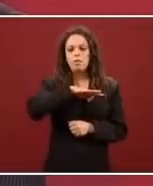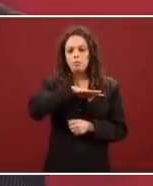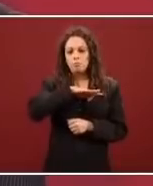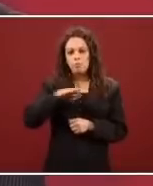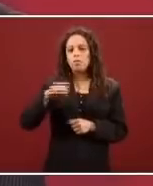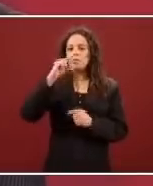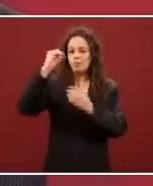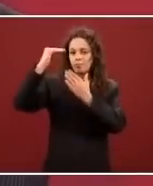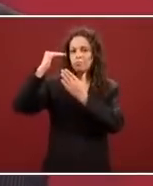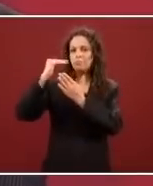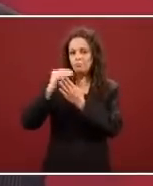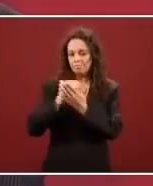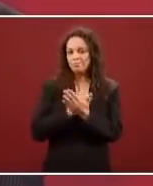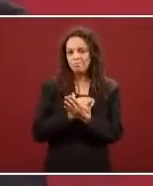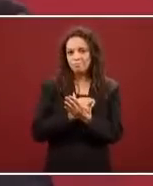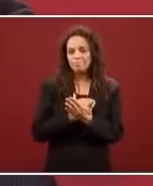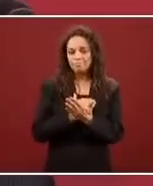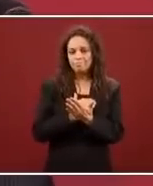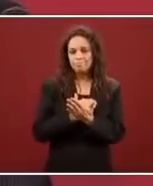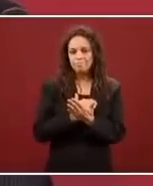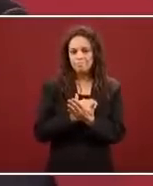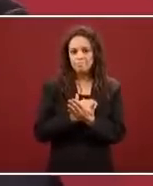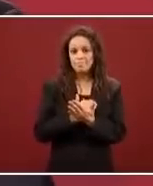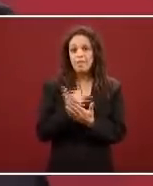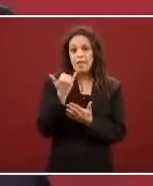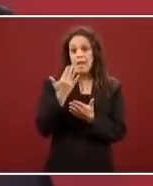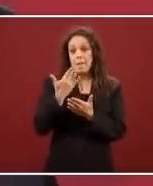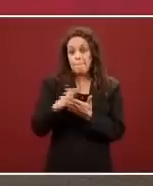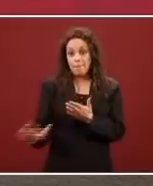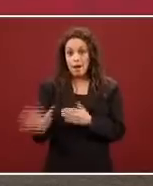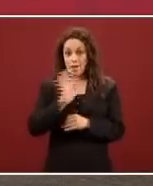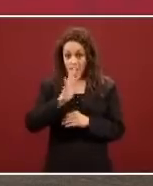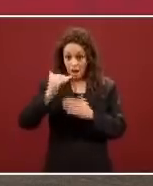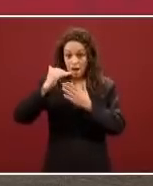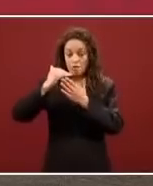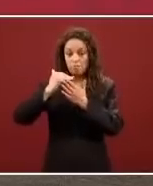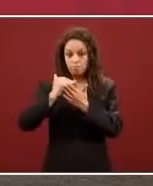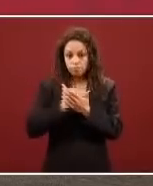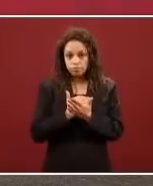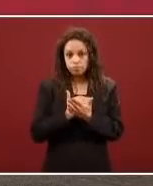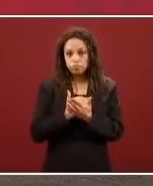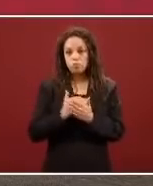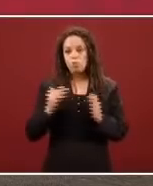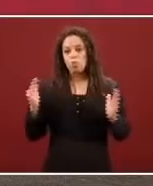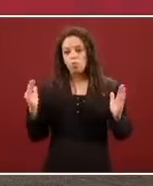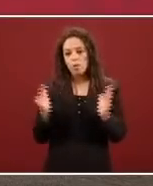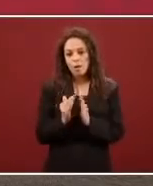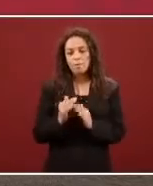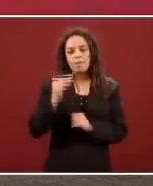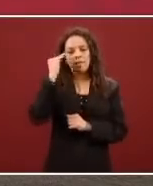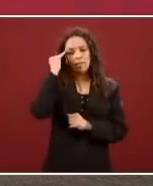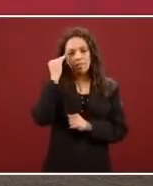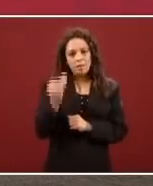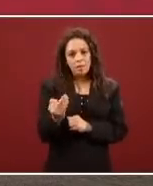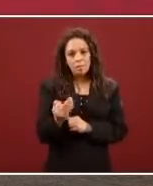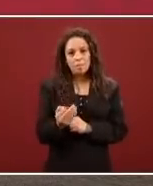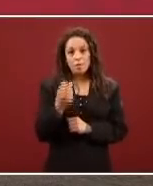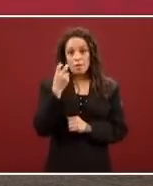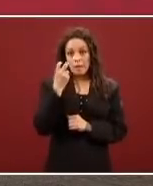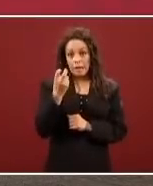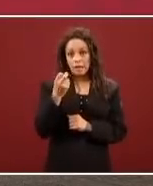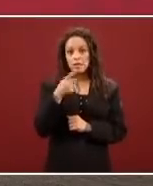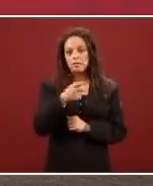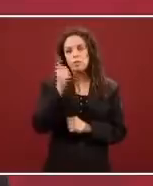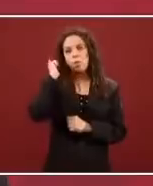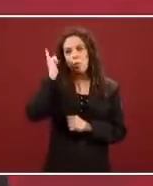podríamos disminuir y además de disminuir, a lo mejor alargarlo en el tiempo. Esa es una curva, digamos,